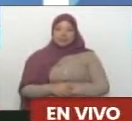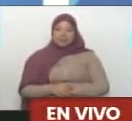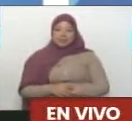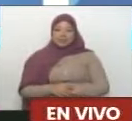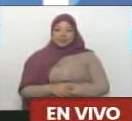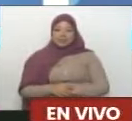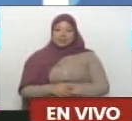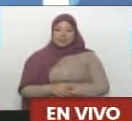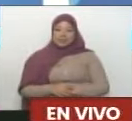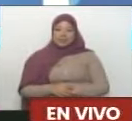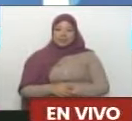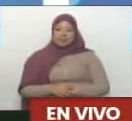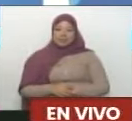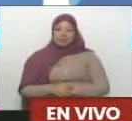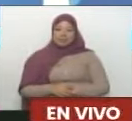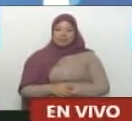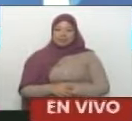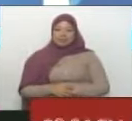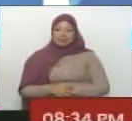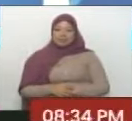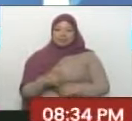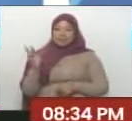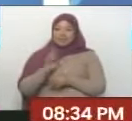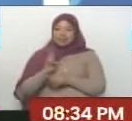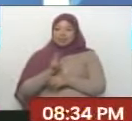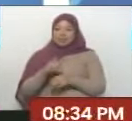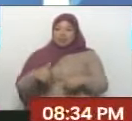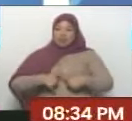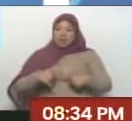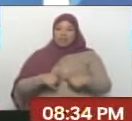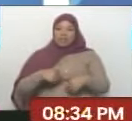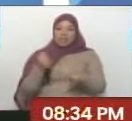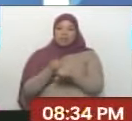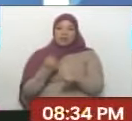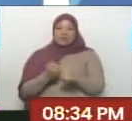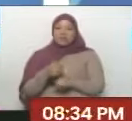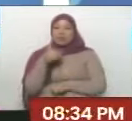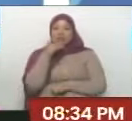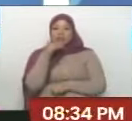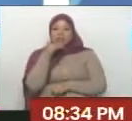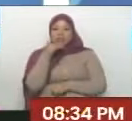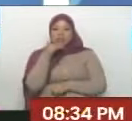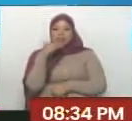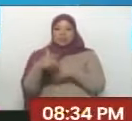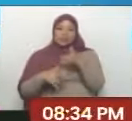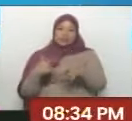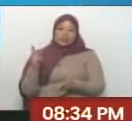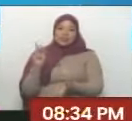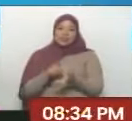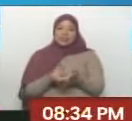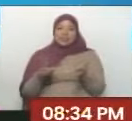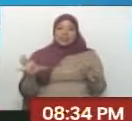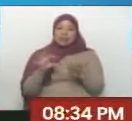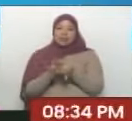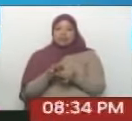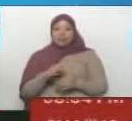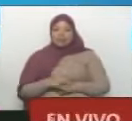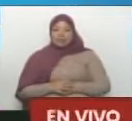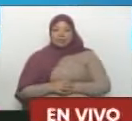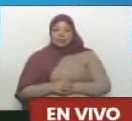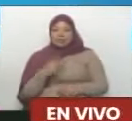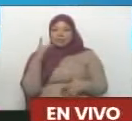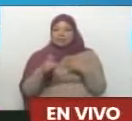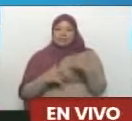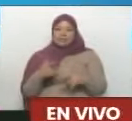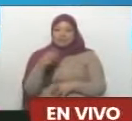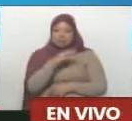de manera inmediata al esfuerzo centralizado, unificador y articulador de